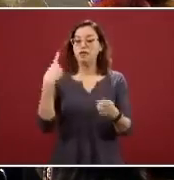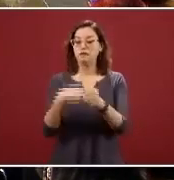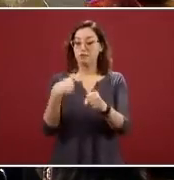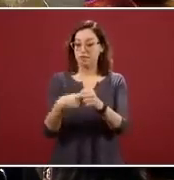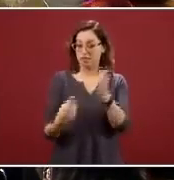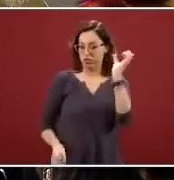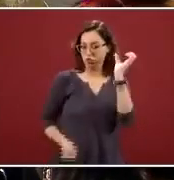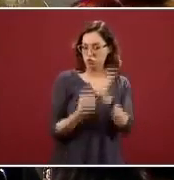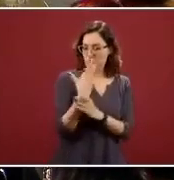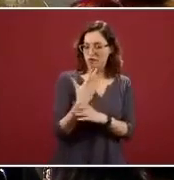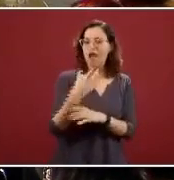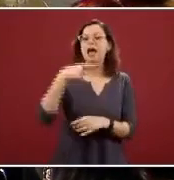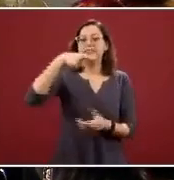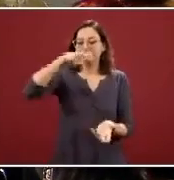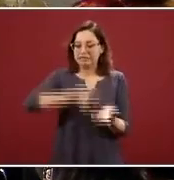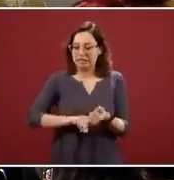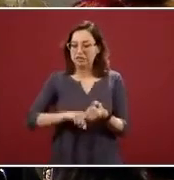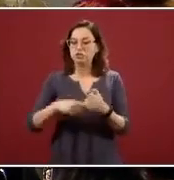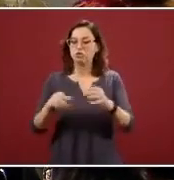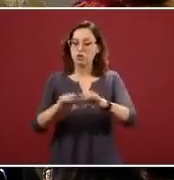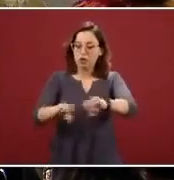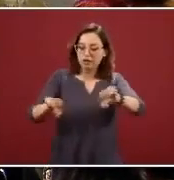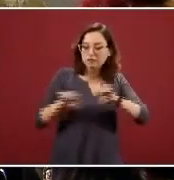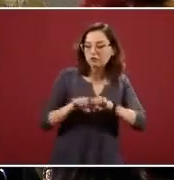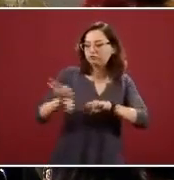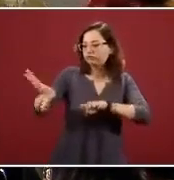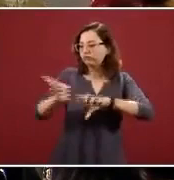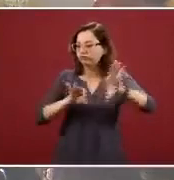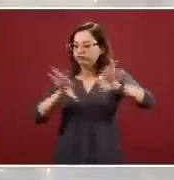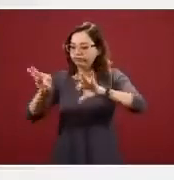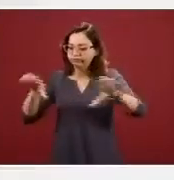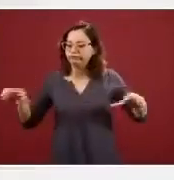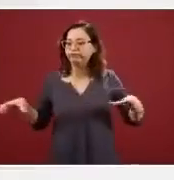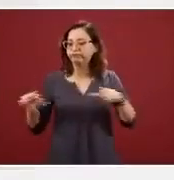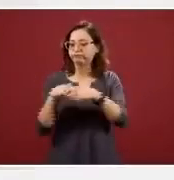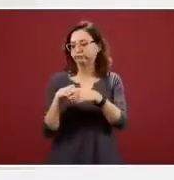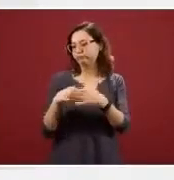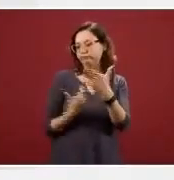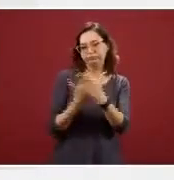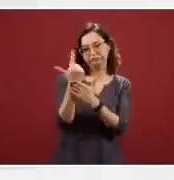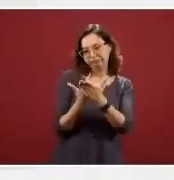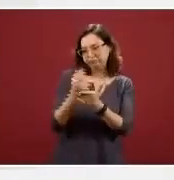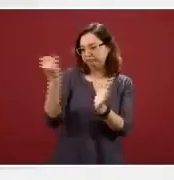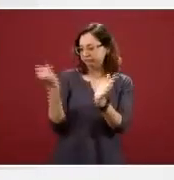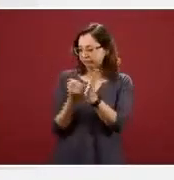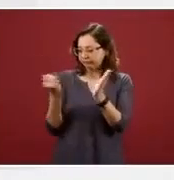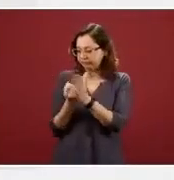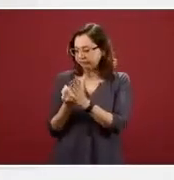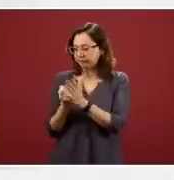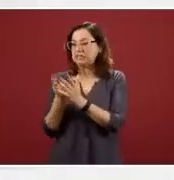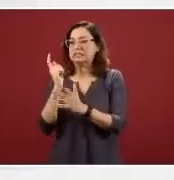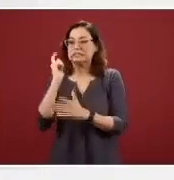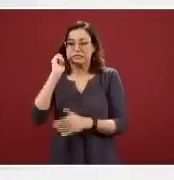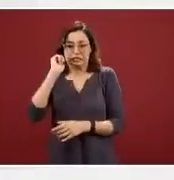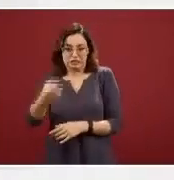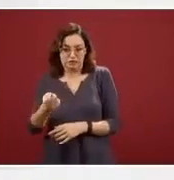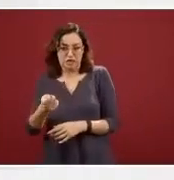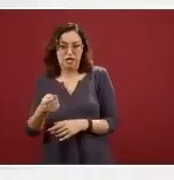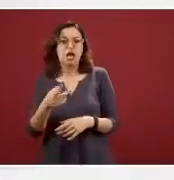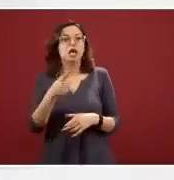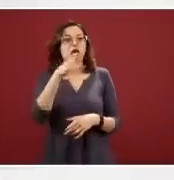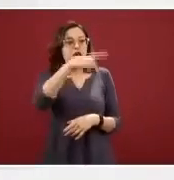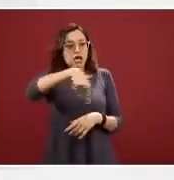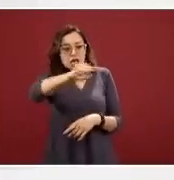grupo de trabajo técnico-financiero que el objetivo principal es vincular lo que estamos recibiendo de los